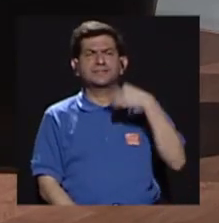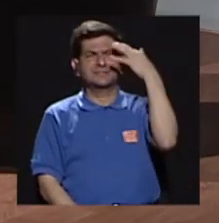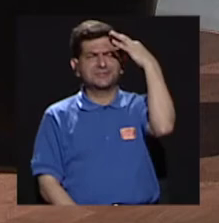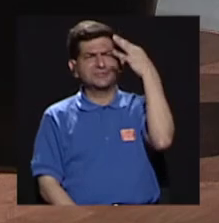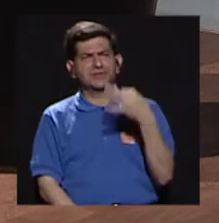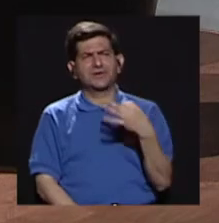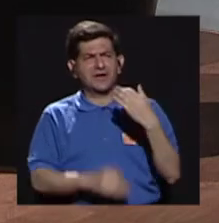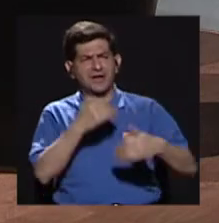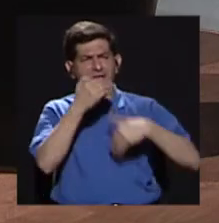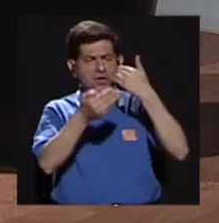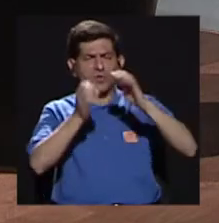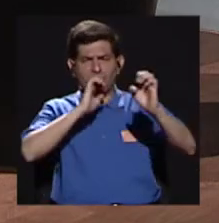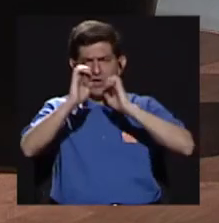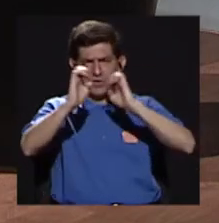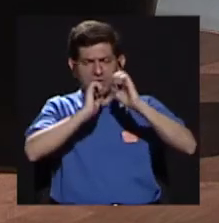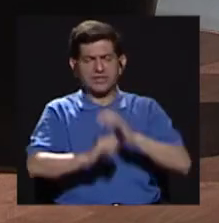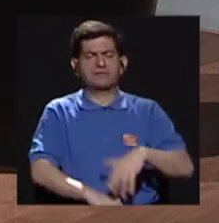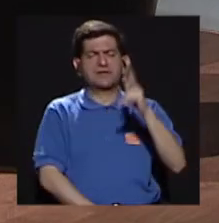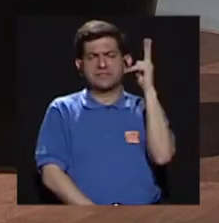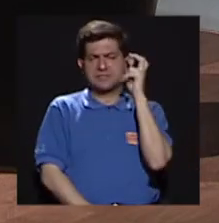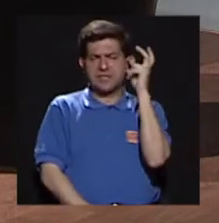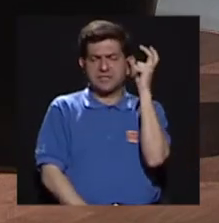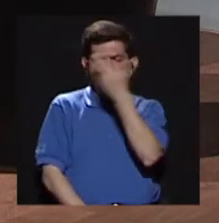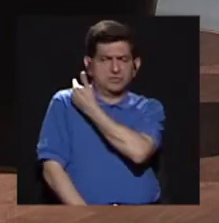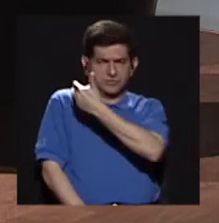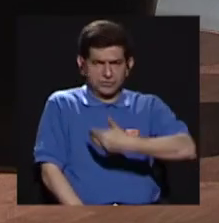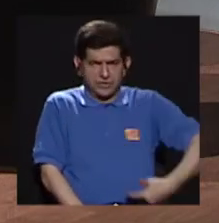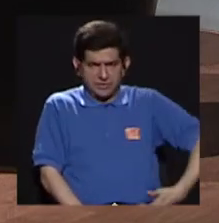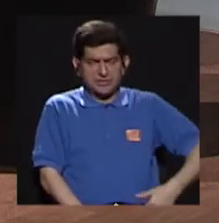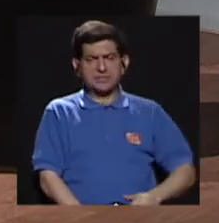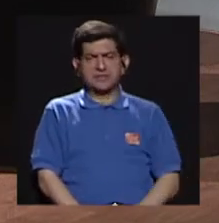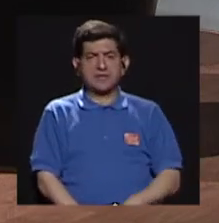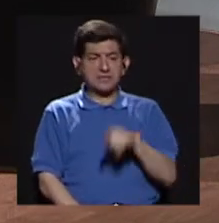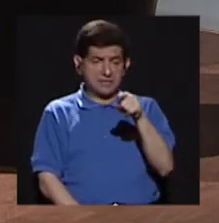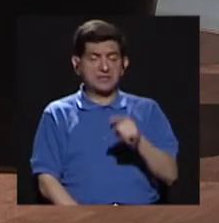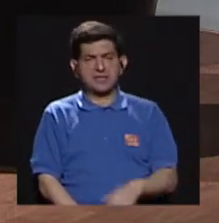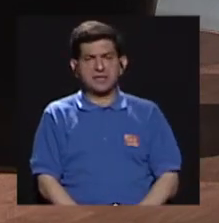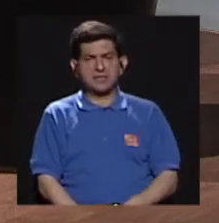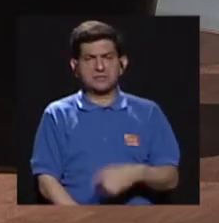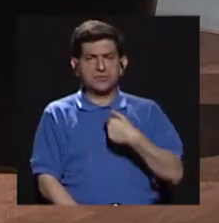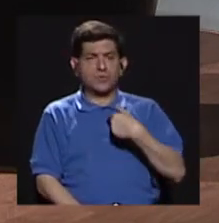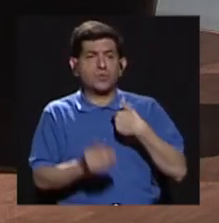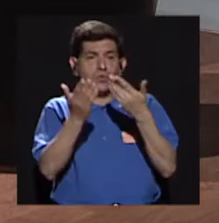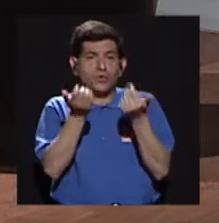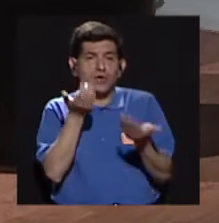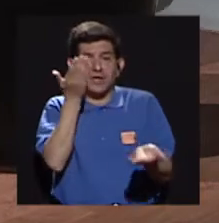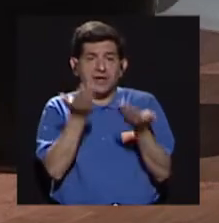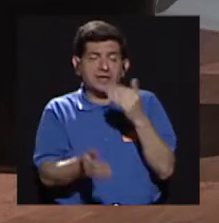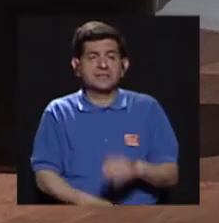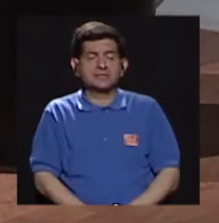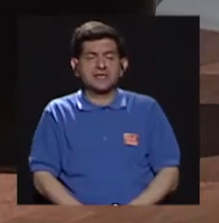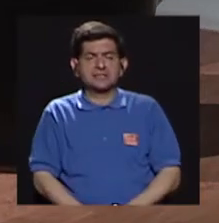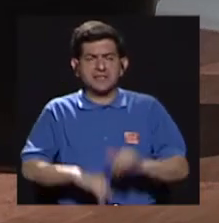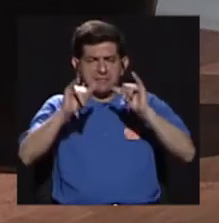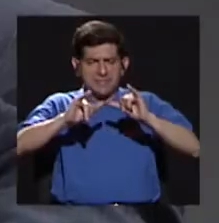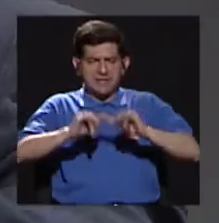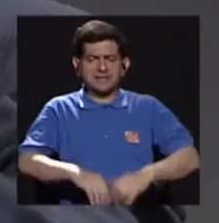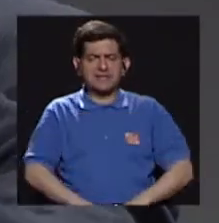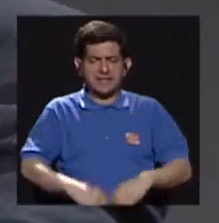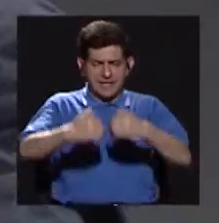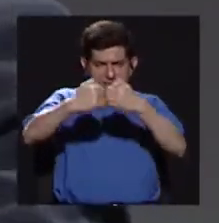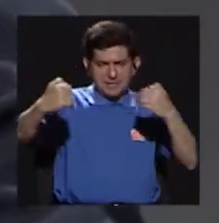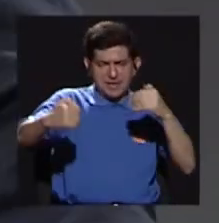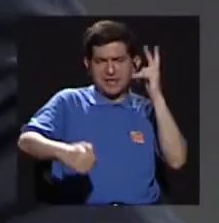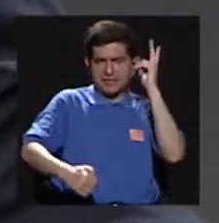después de la entrevista después de escuchar al presidente está muy fresco claro yo no quisiera tomar distancia y oírlo